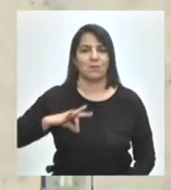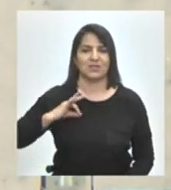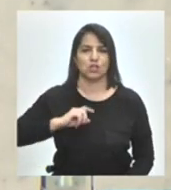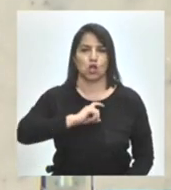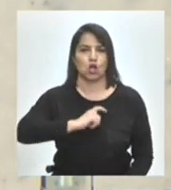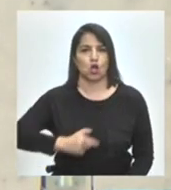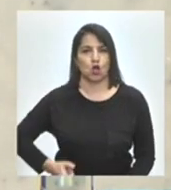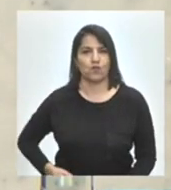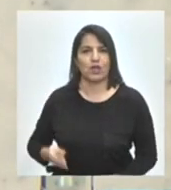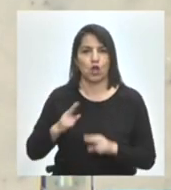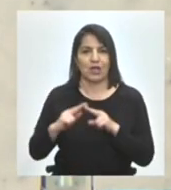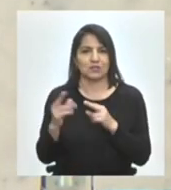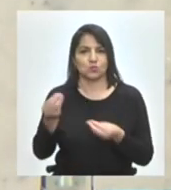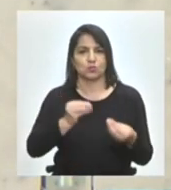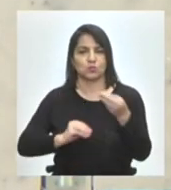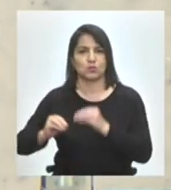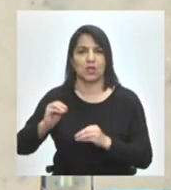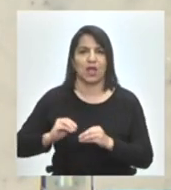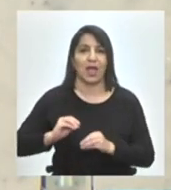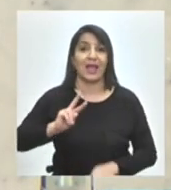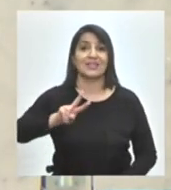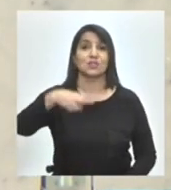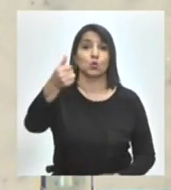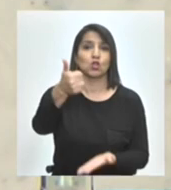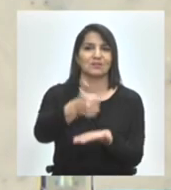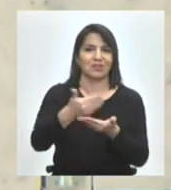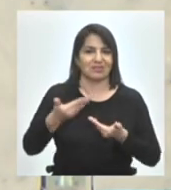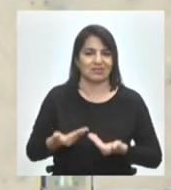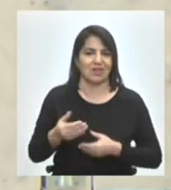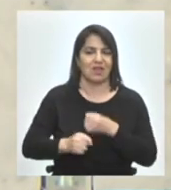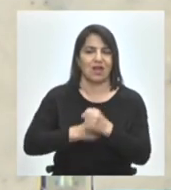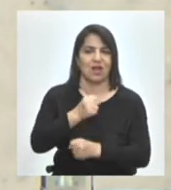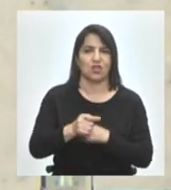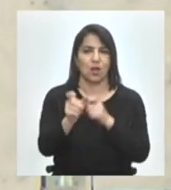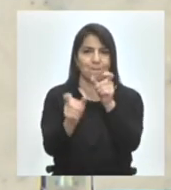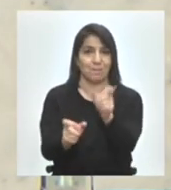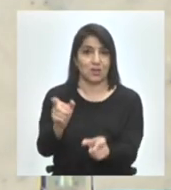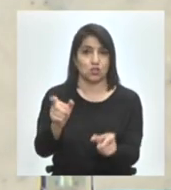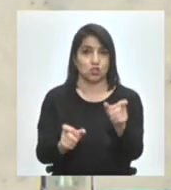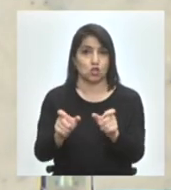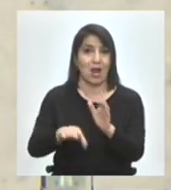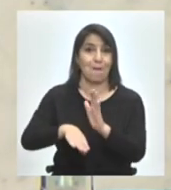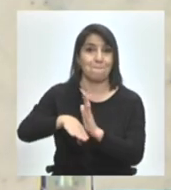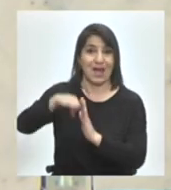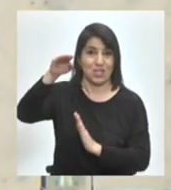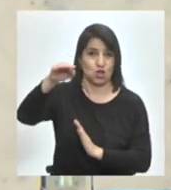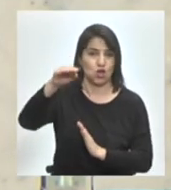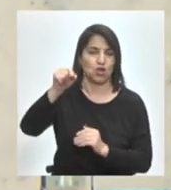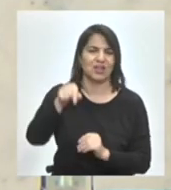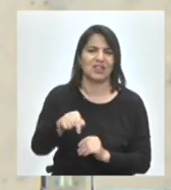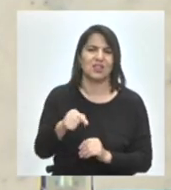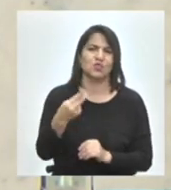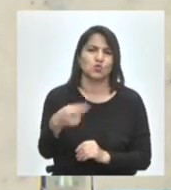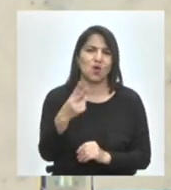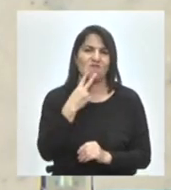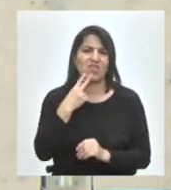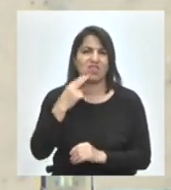está preparando para el segundo semestre de este año. Las personas mayores, después de toda una vida de